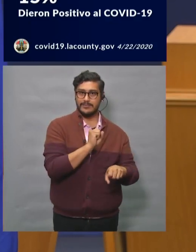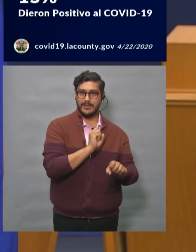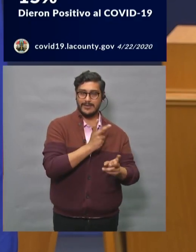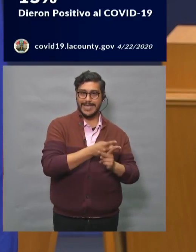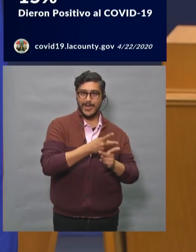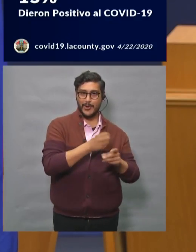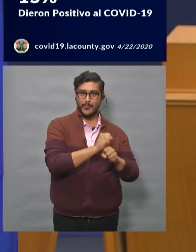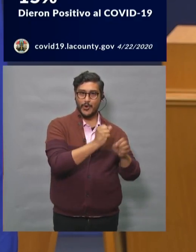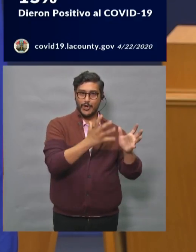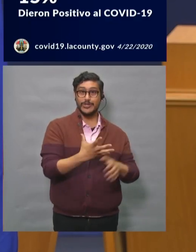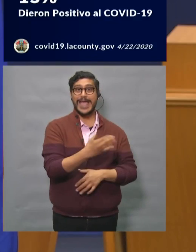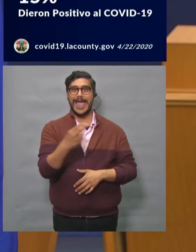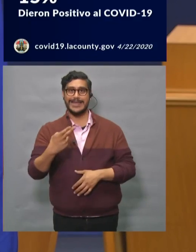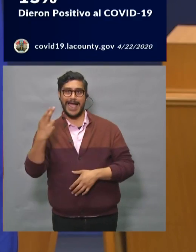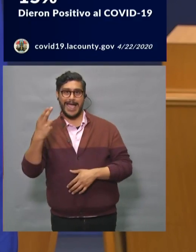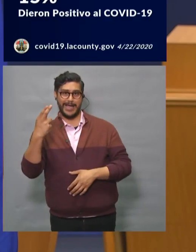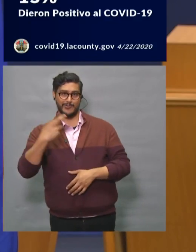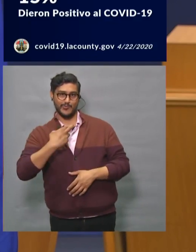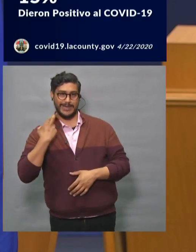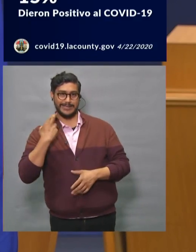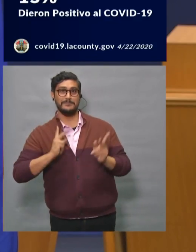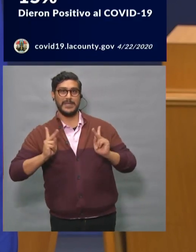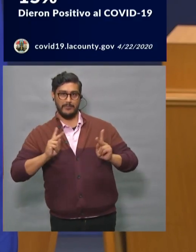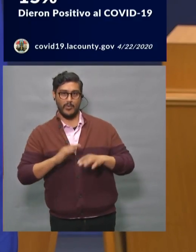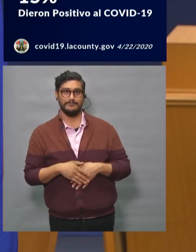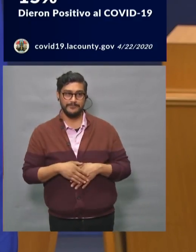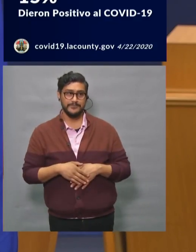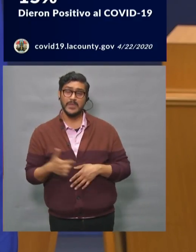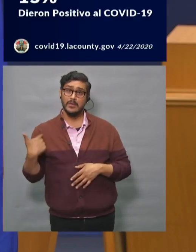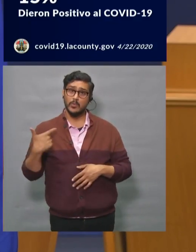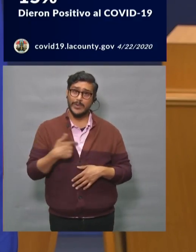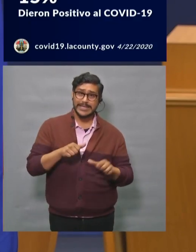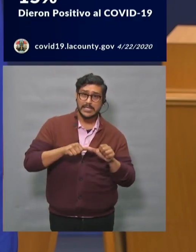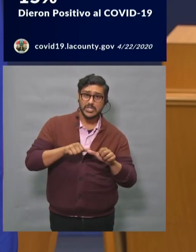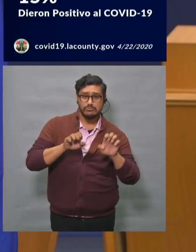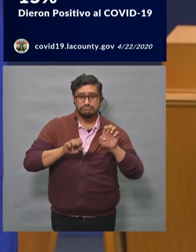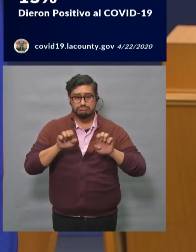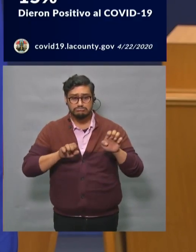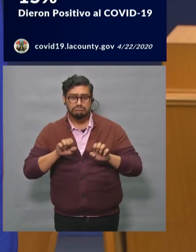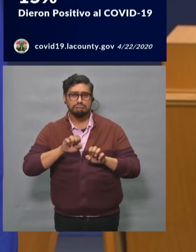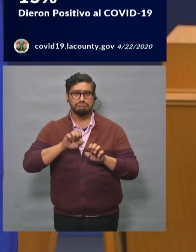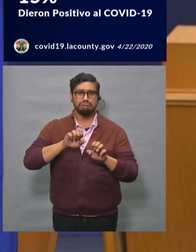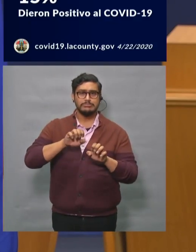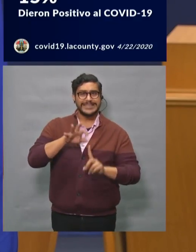riesgo. Continuamos evaluando la necesidad de centros de enfermería